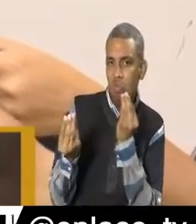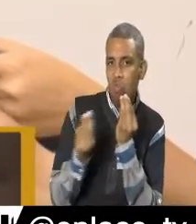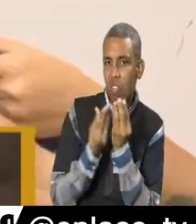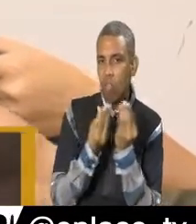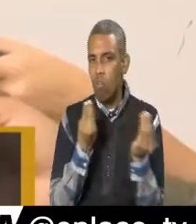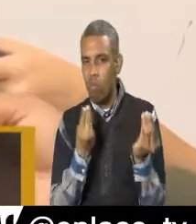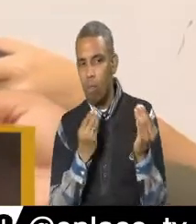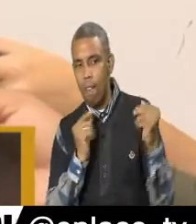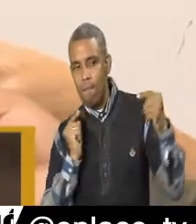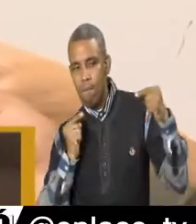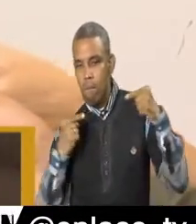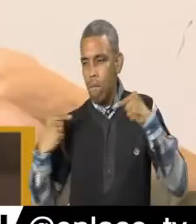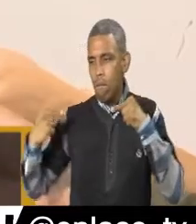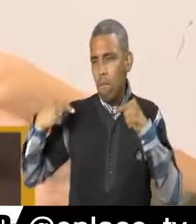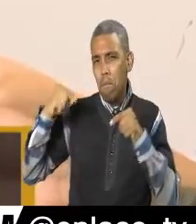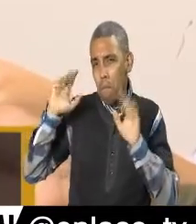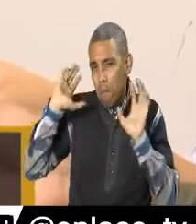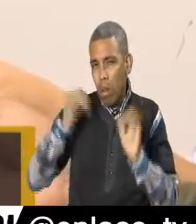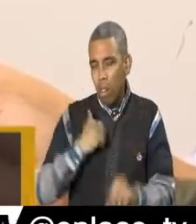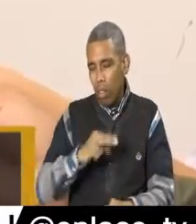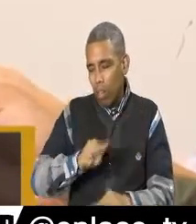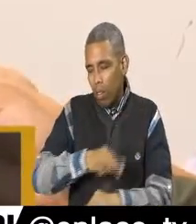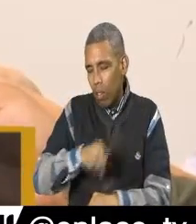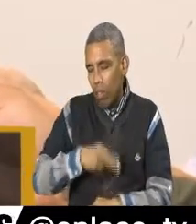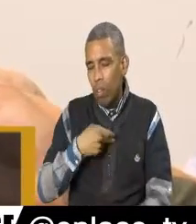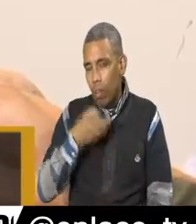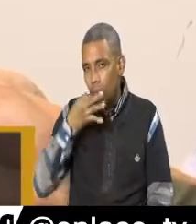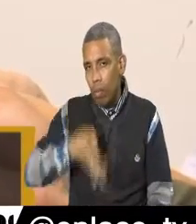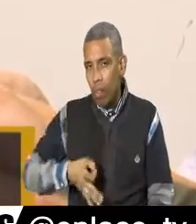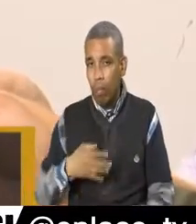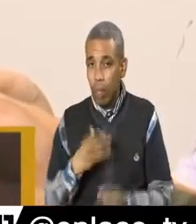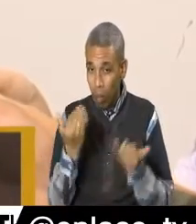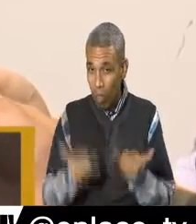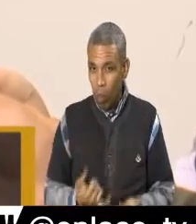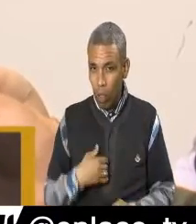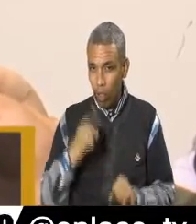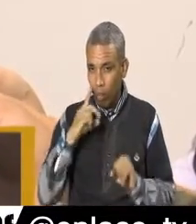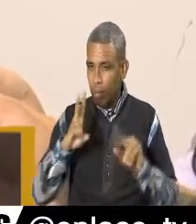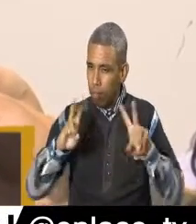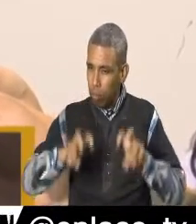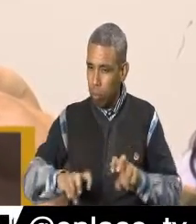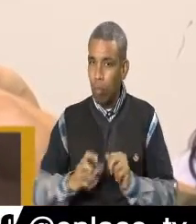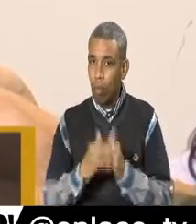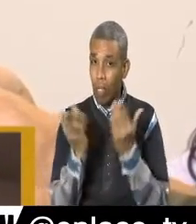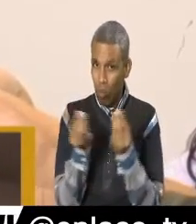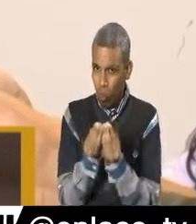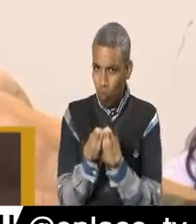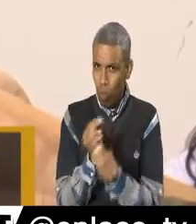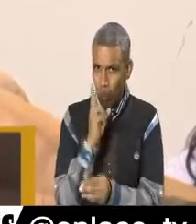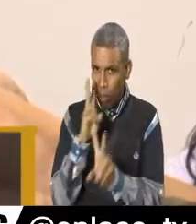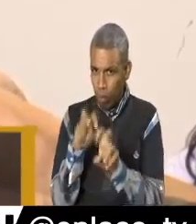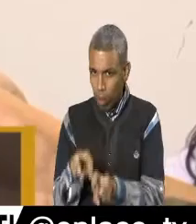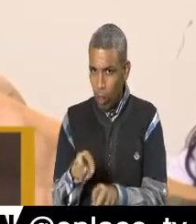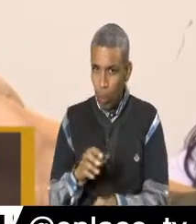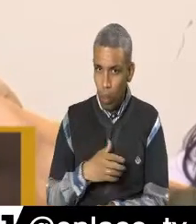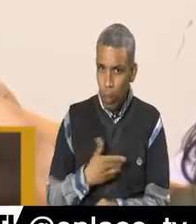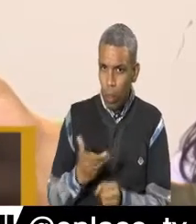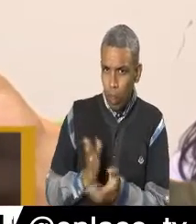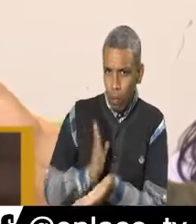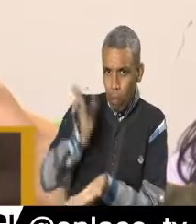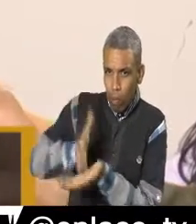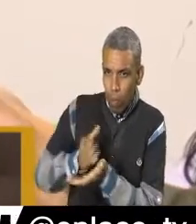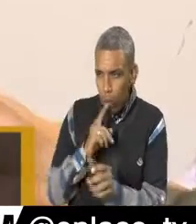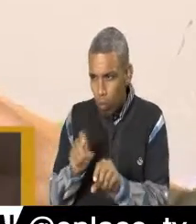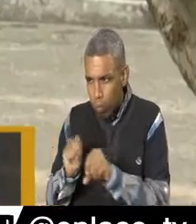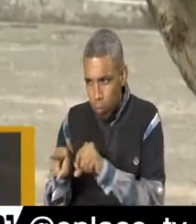embargo, vamos a hacer las verificaciones y vamos a enviar nuestro personal de investigadores y de inteligencia con el fin de